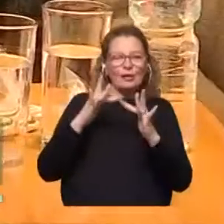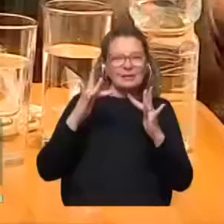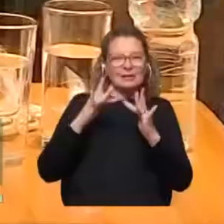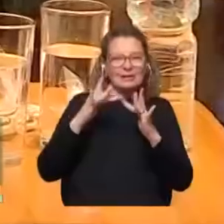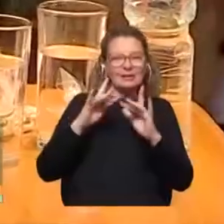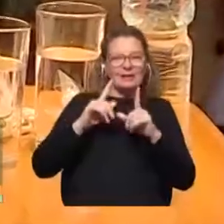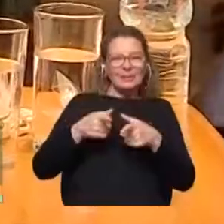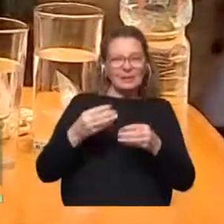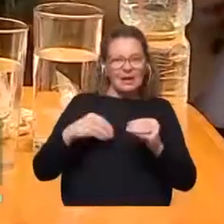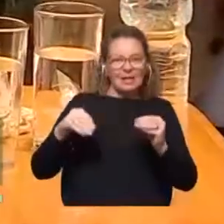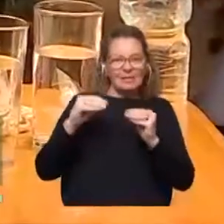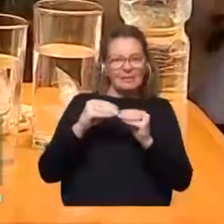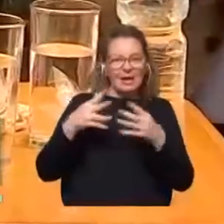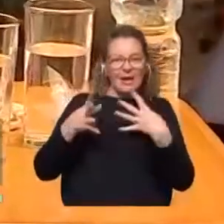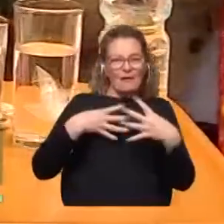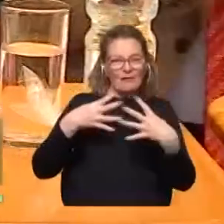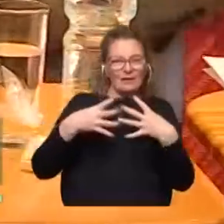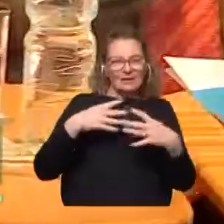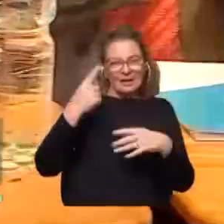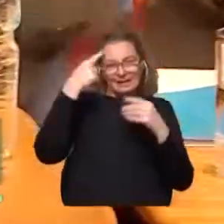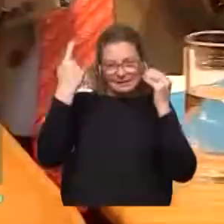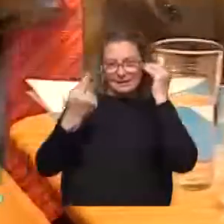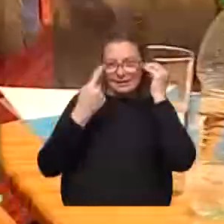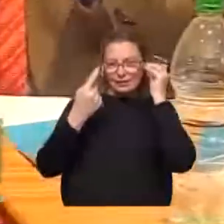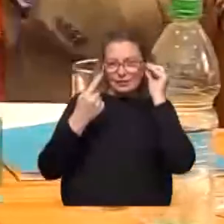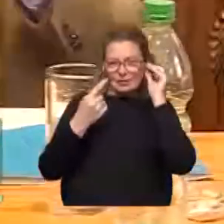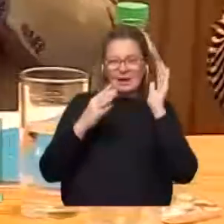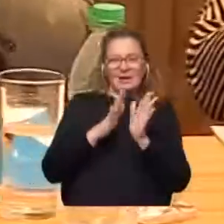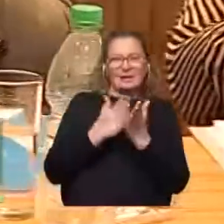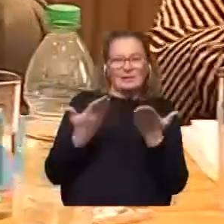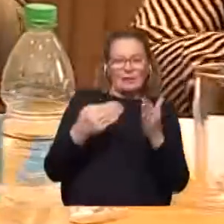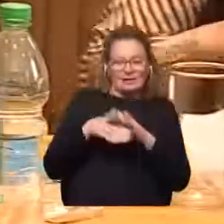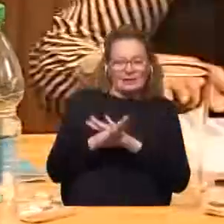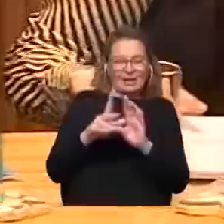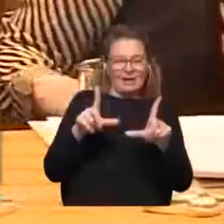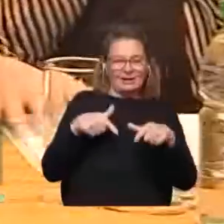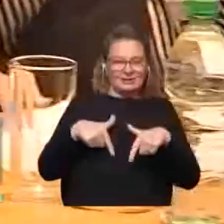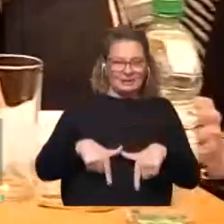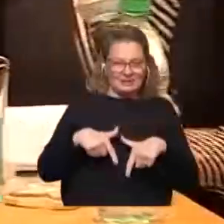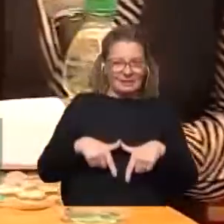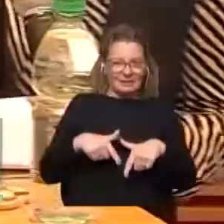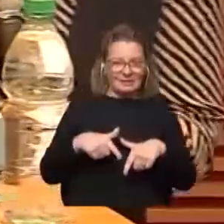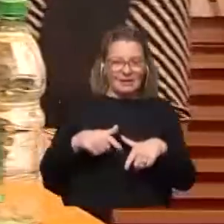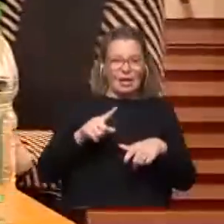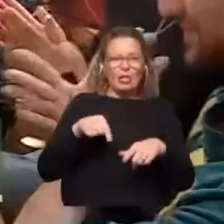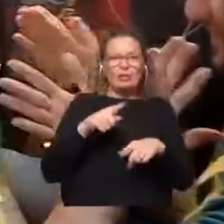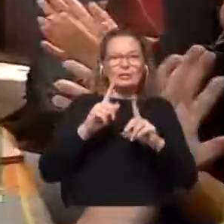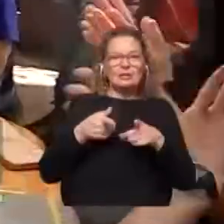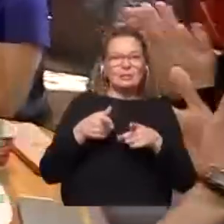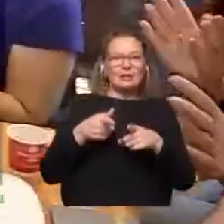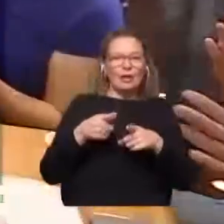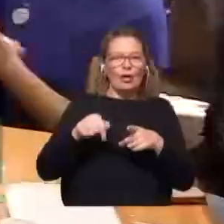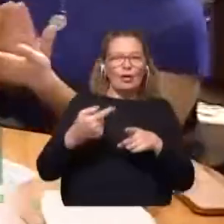además la Feria Internacional del Libro en La Explanada de la intendencia y en el atrio donde también habrá